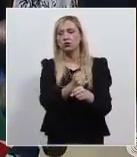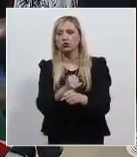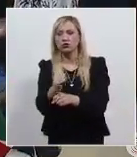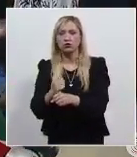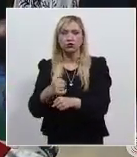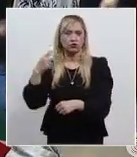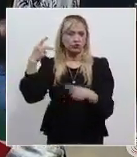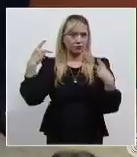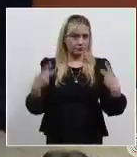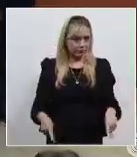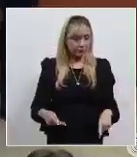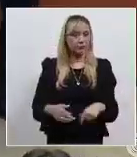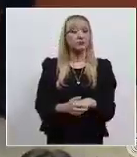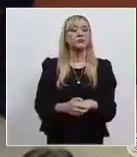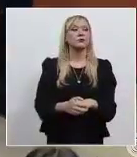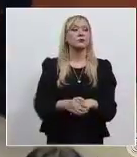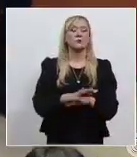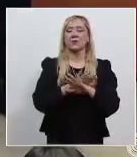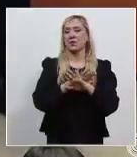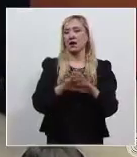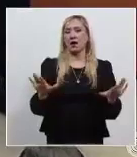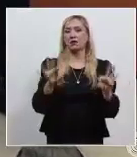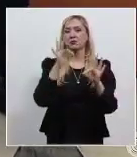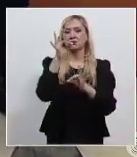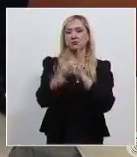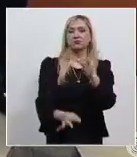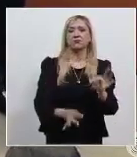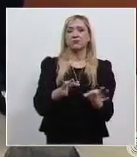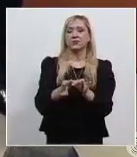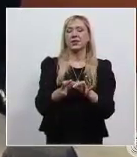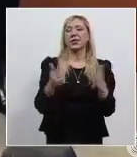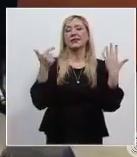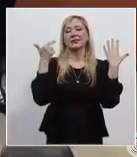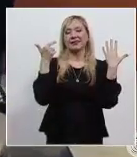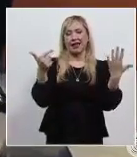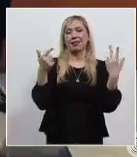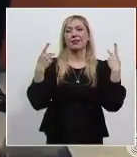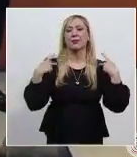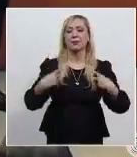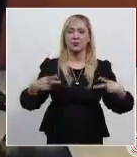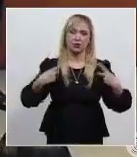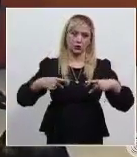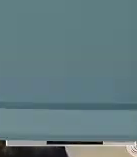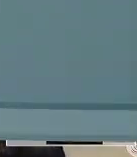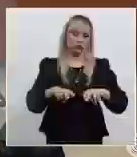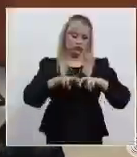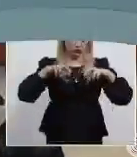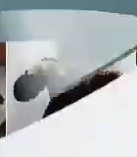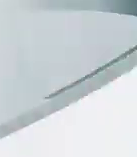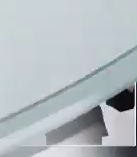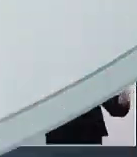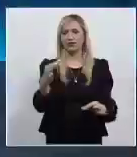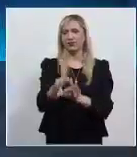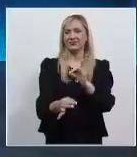Judicial Federal quedará totalmente integrado con sus 7 integrantes.